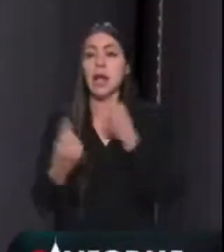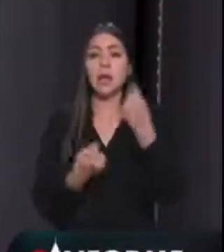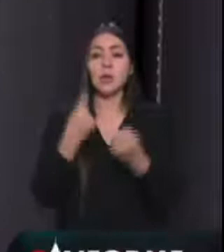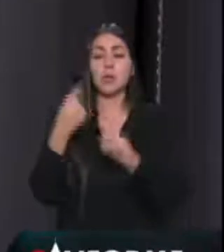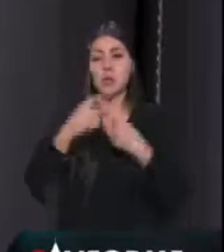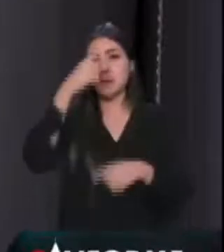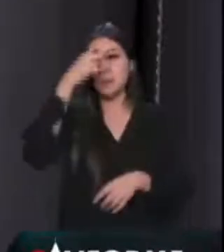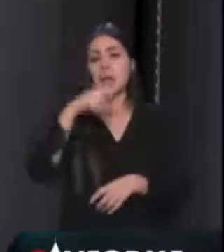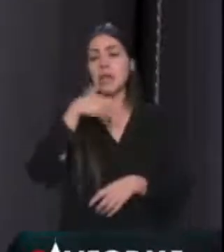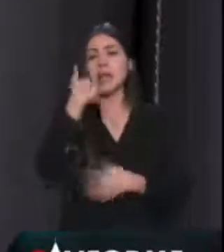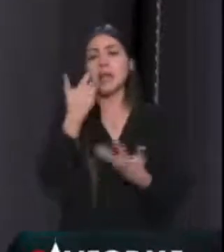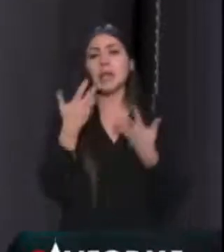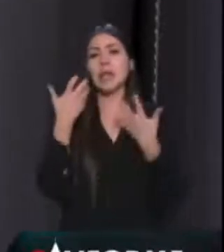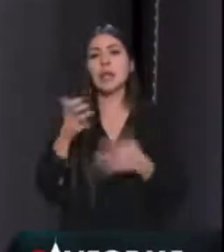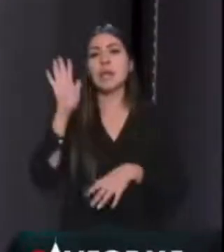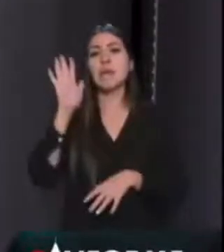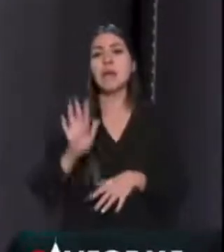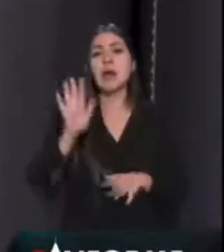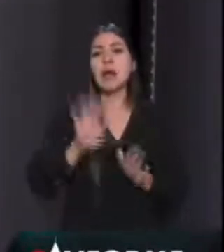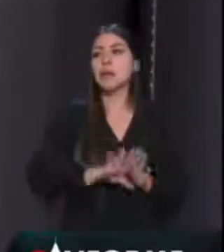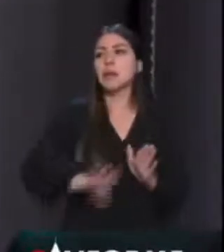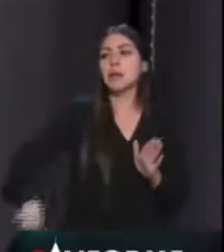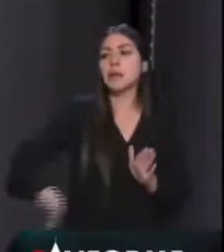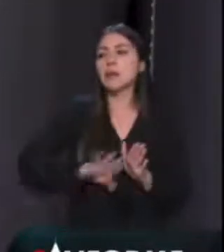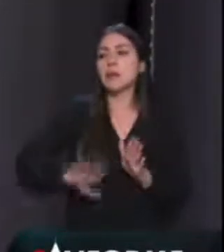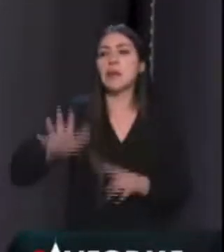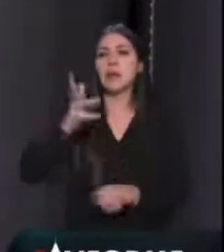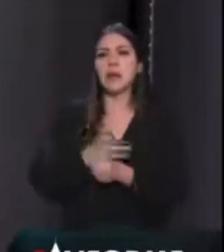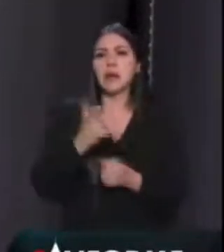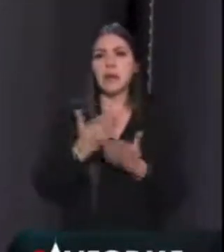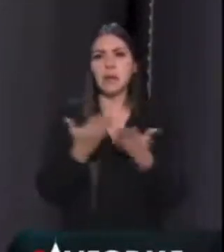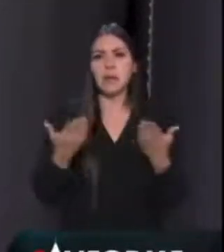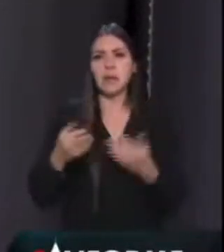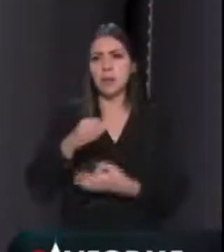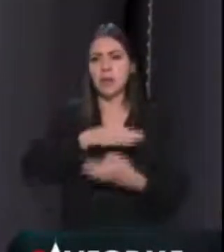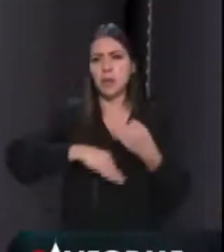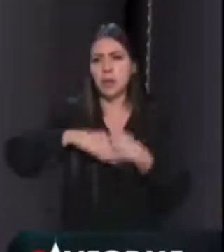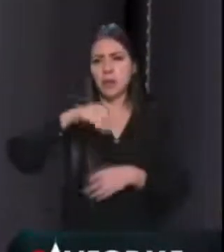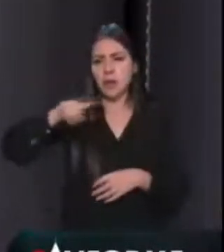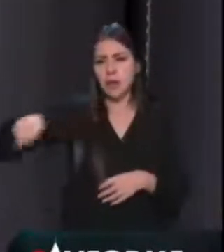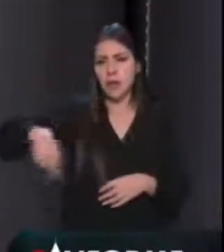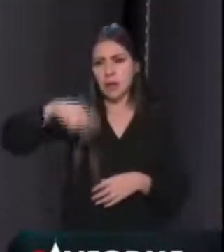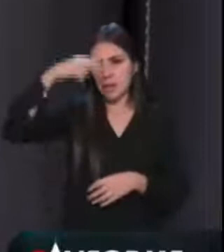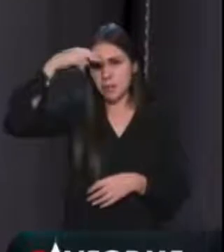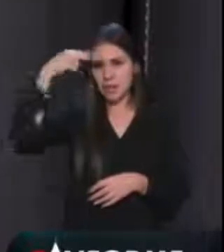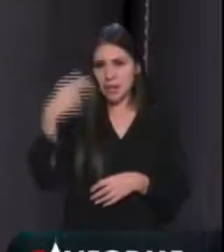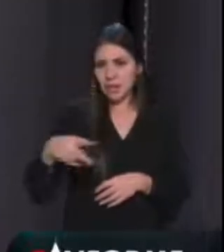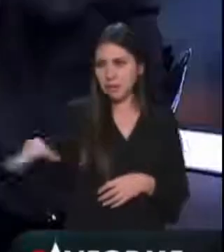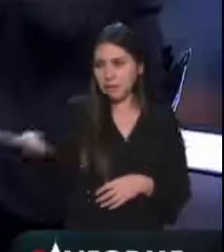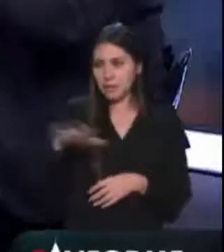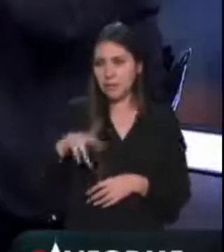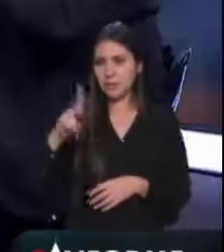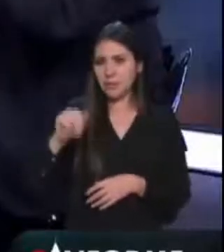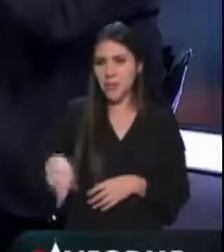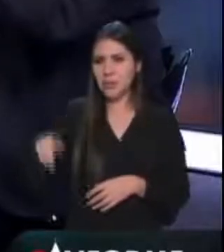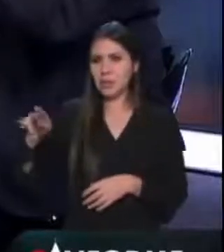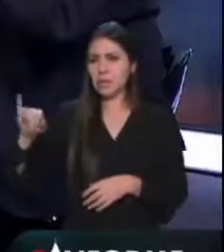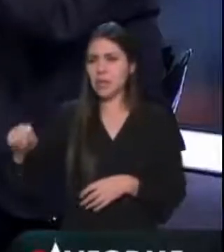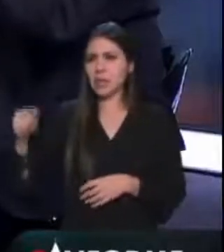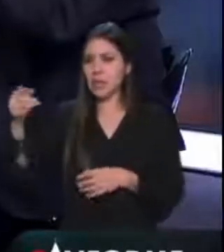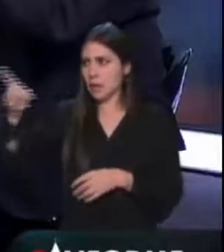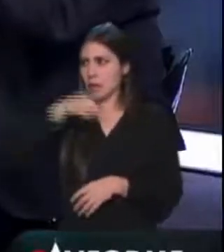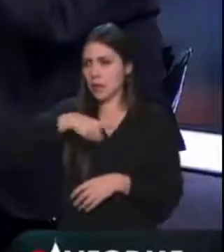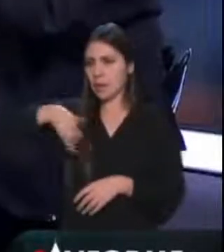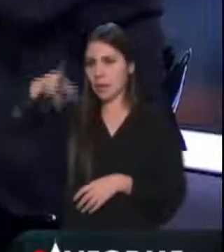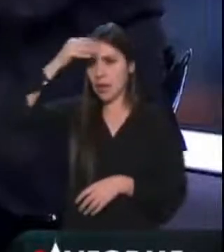permanentemente en la quinta división. Que aprenda la derecha mexicana de Angela Merkel. Angela Merkel se le opone fuertemente a